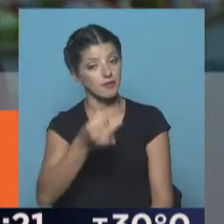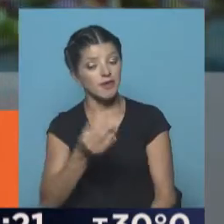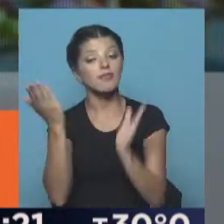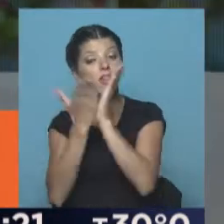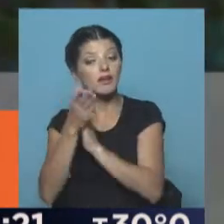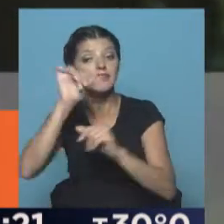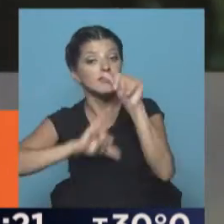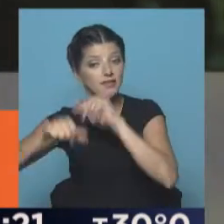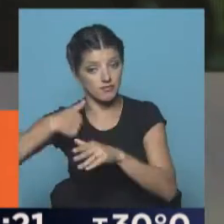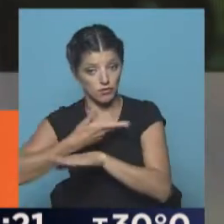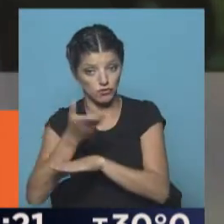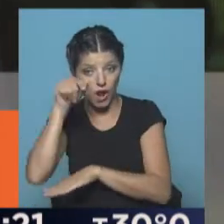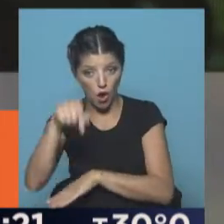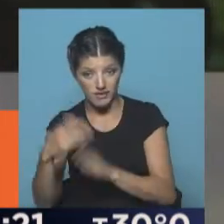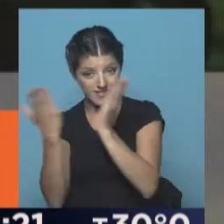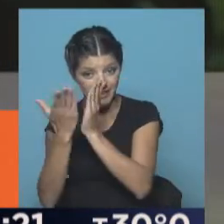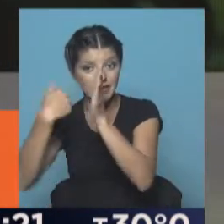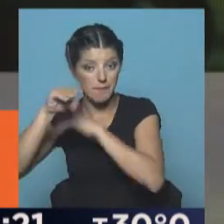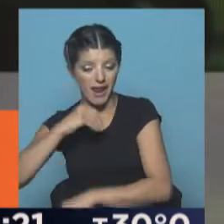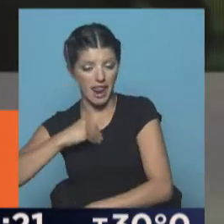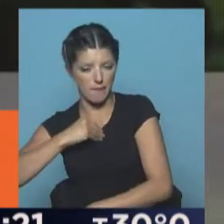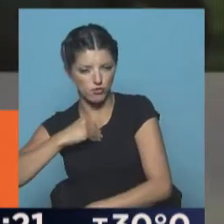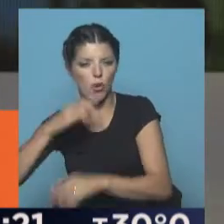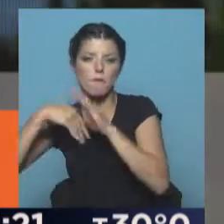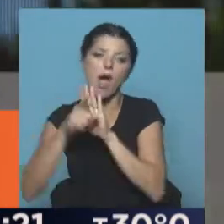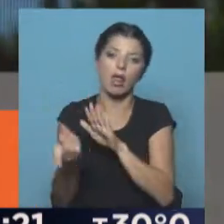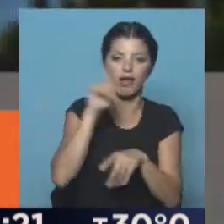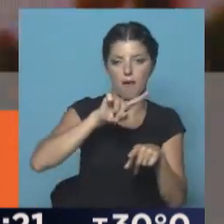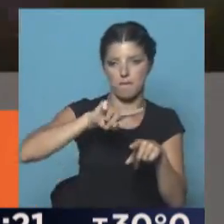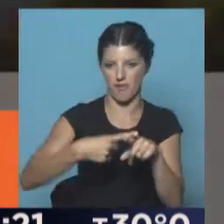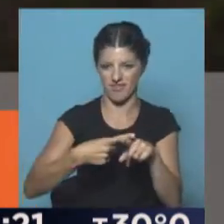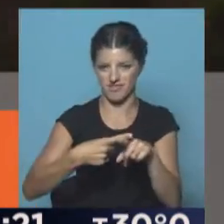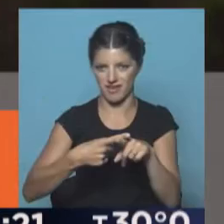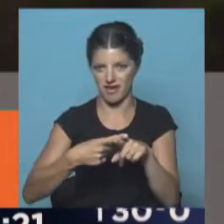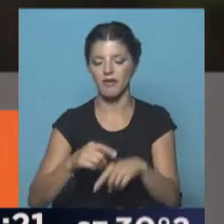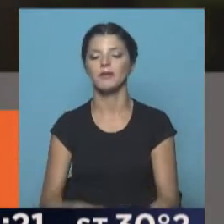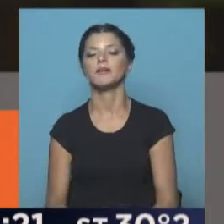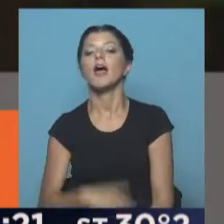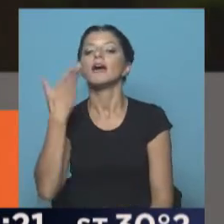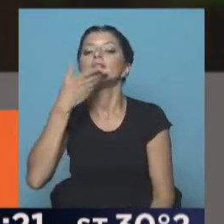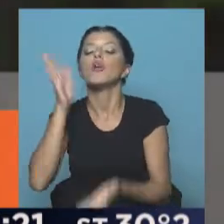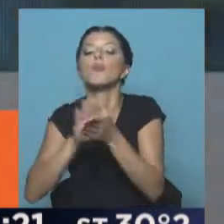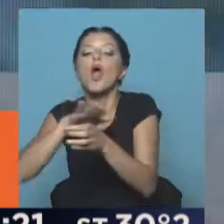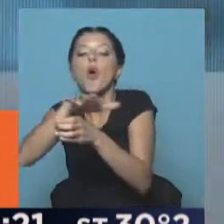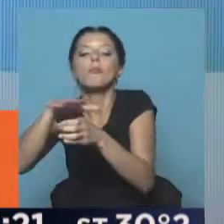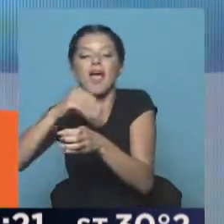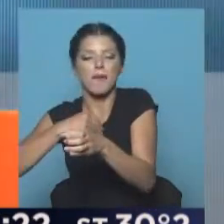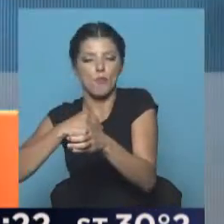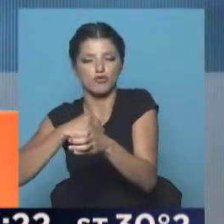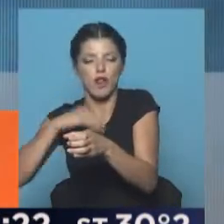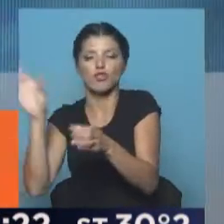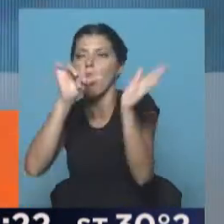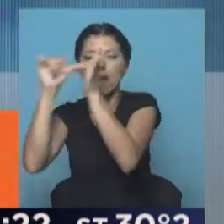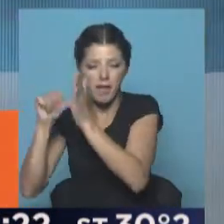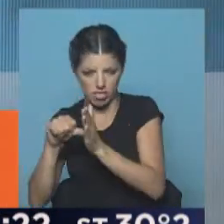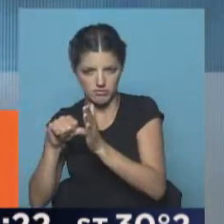hoy se están estudiando más las emociones que las políticas. Es decir, se habla de la comunidad emocional de los países justamente